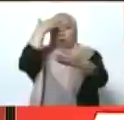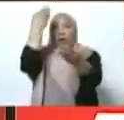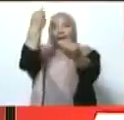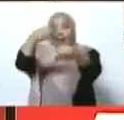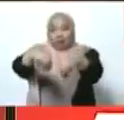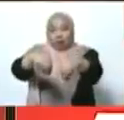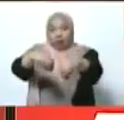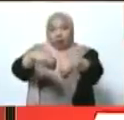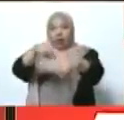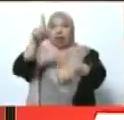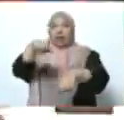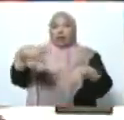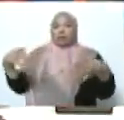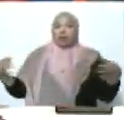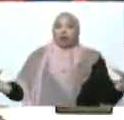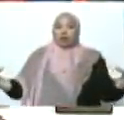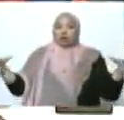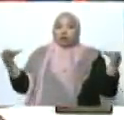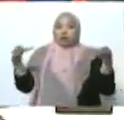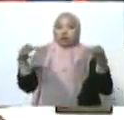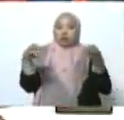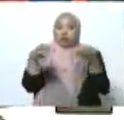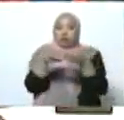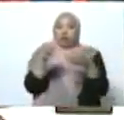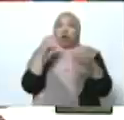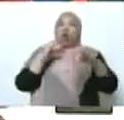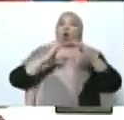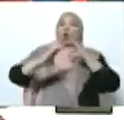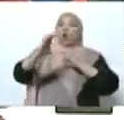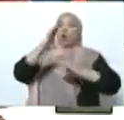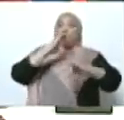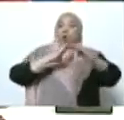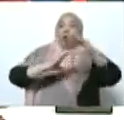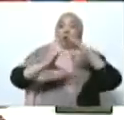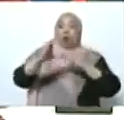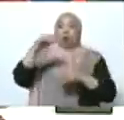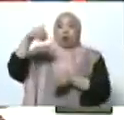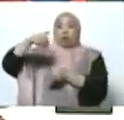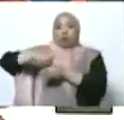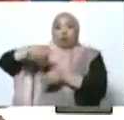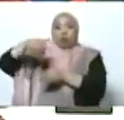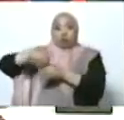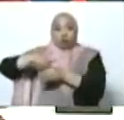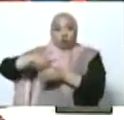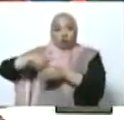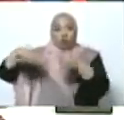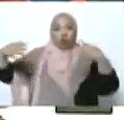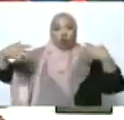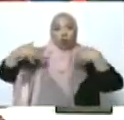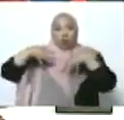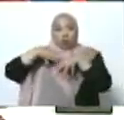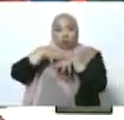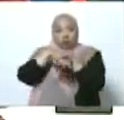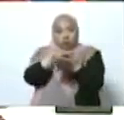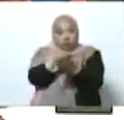Se ha acordado fusionar la parte comunicacional con la parte electoral. Entonces